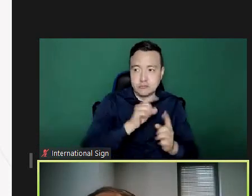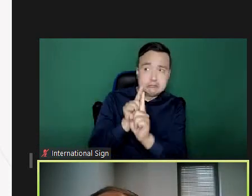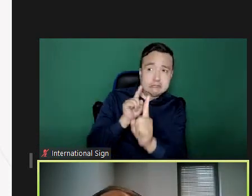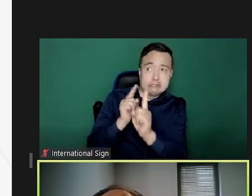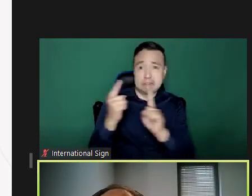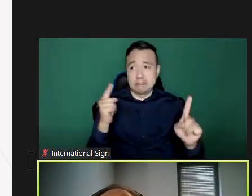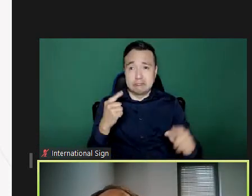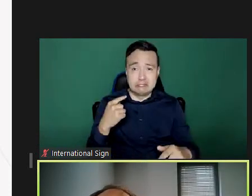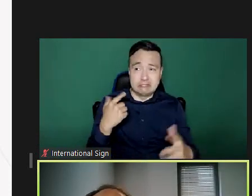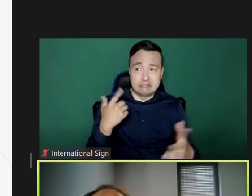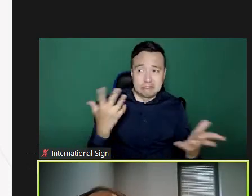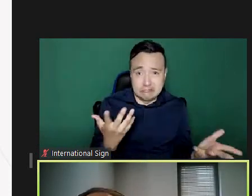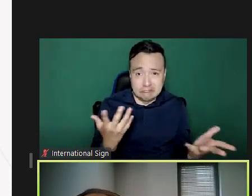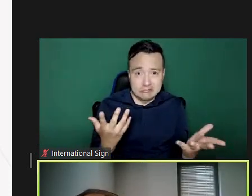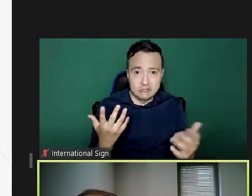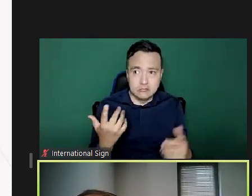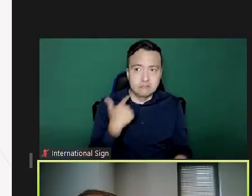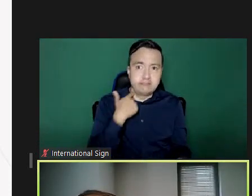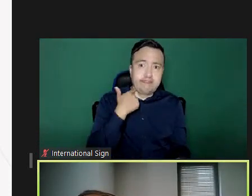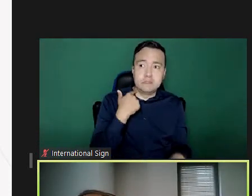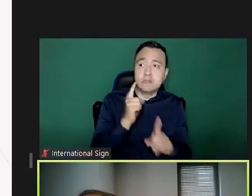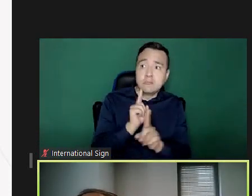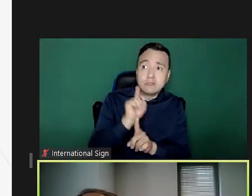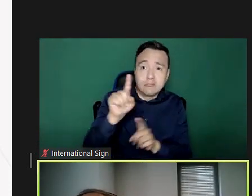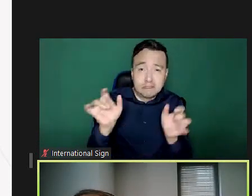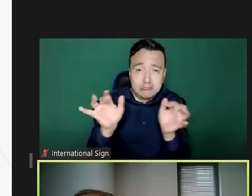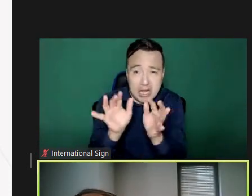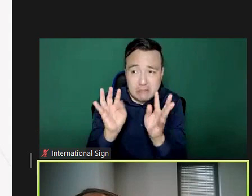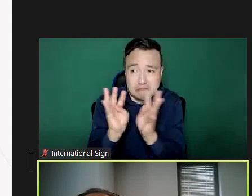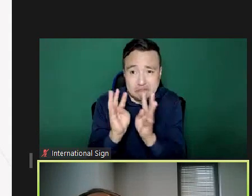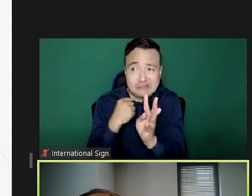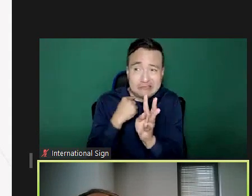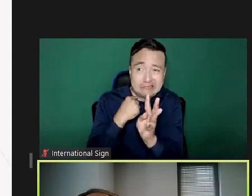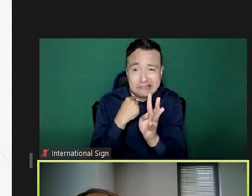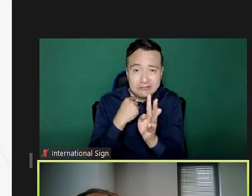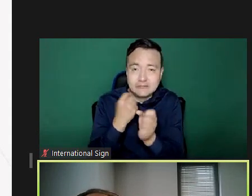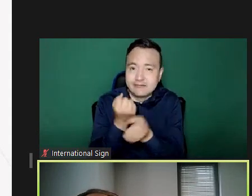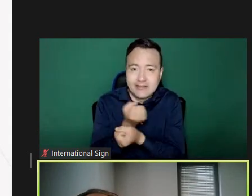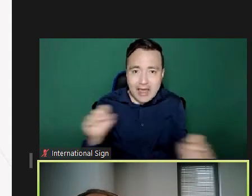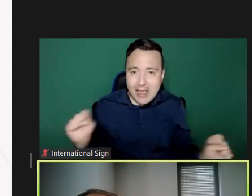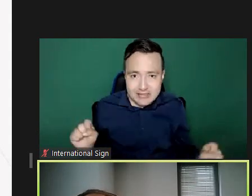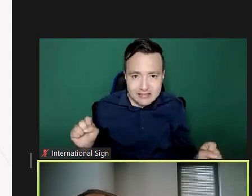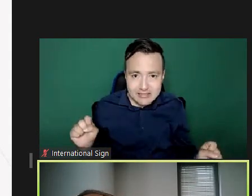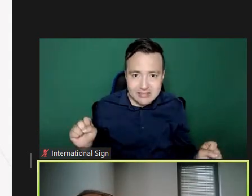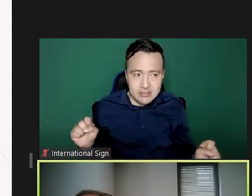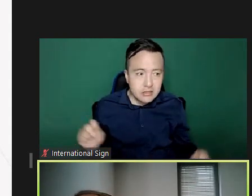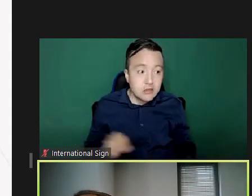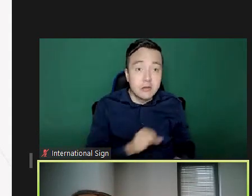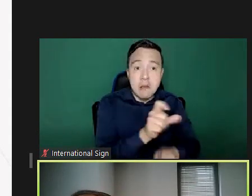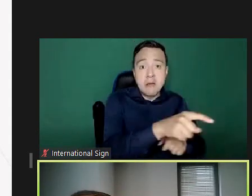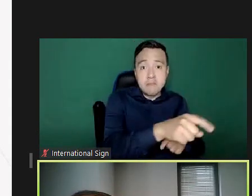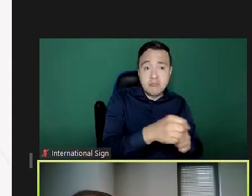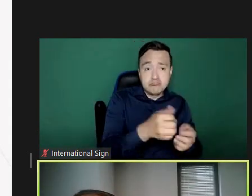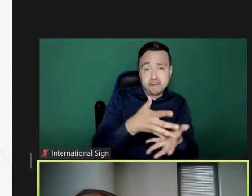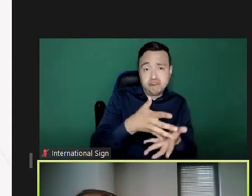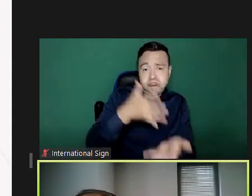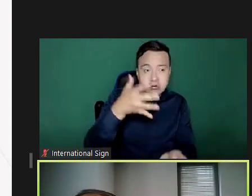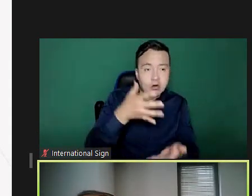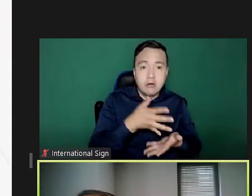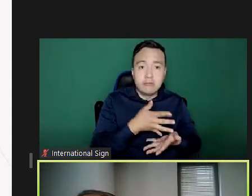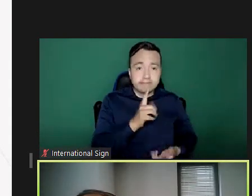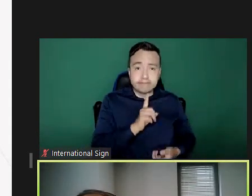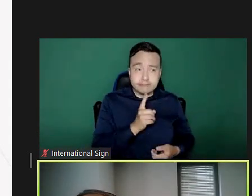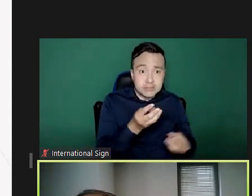atención necesaria si las ofrecen servicios que no tienen los mismos recursos que tienen otros sistemas de salud.